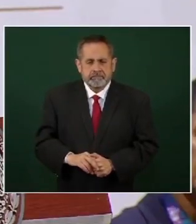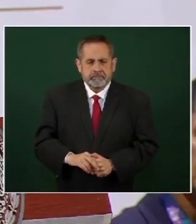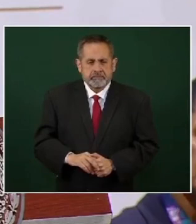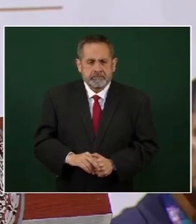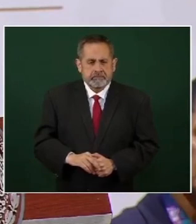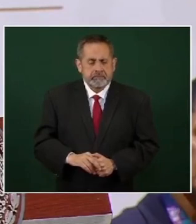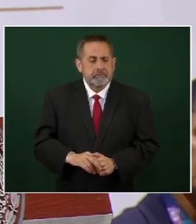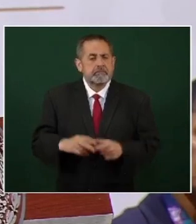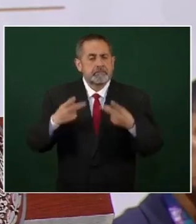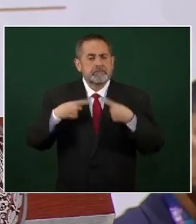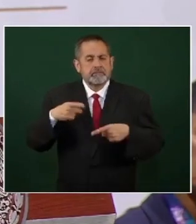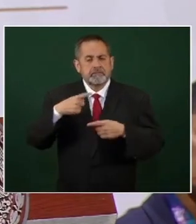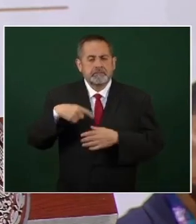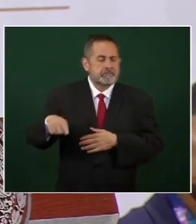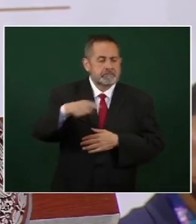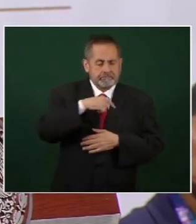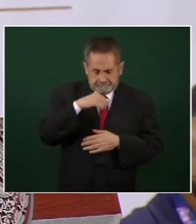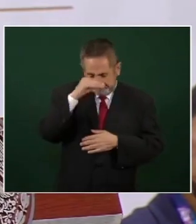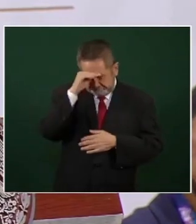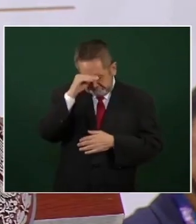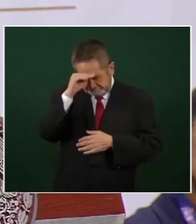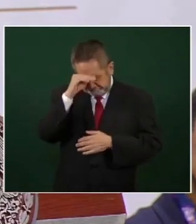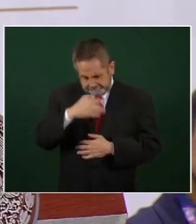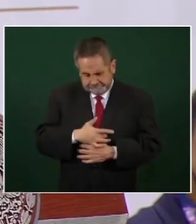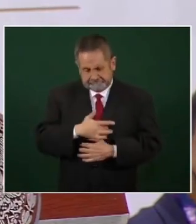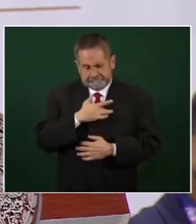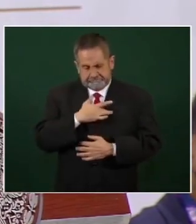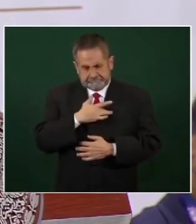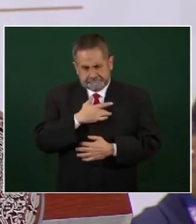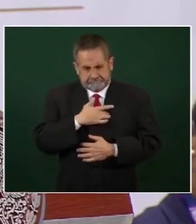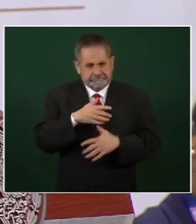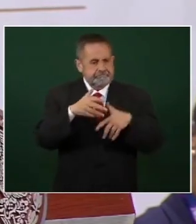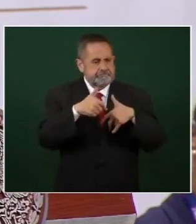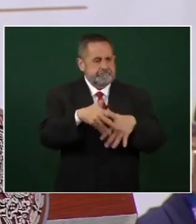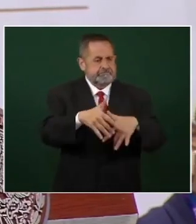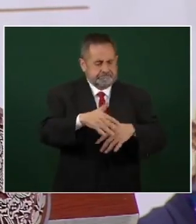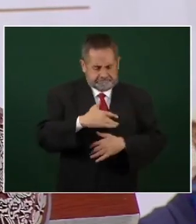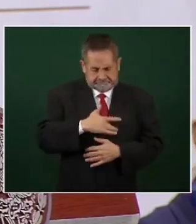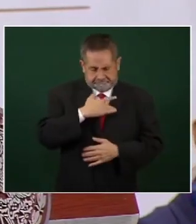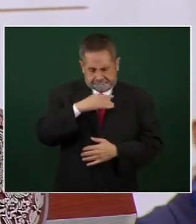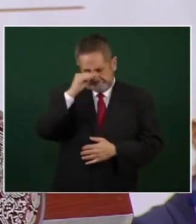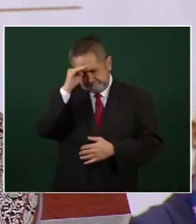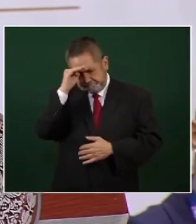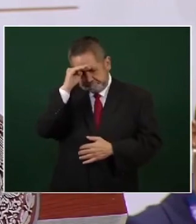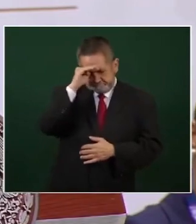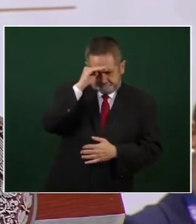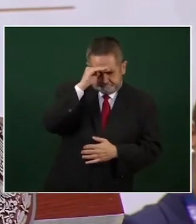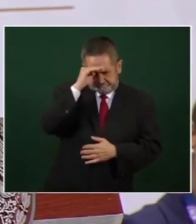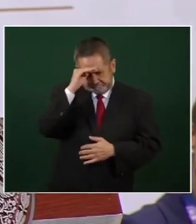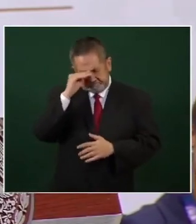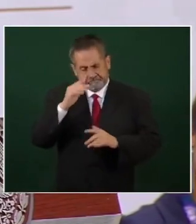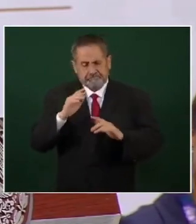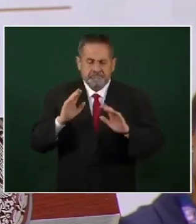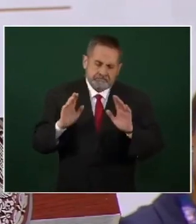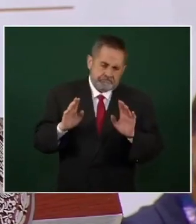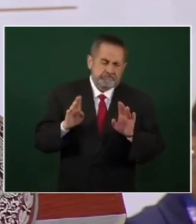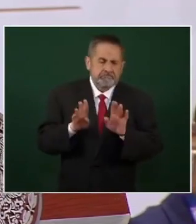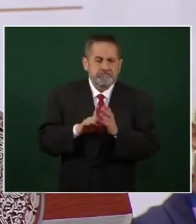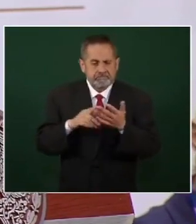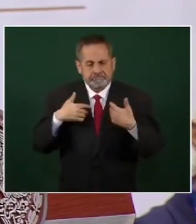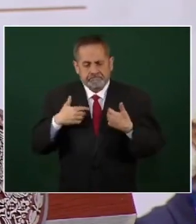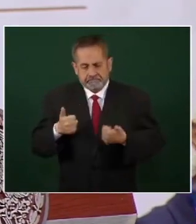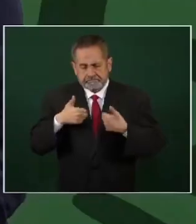la gente recapacite, que los que participan pues vayan